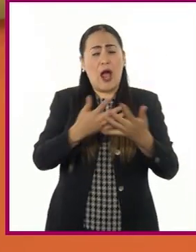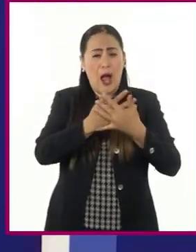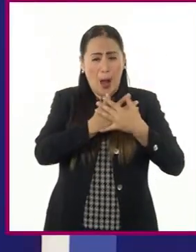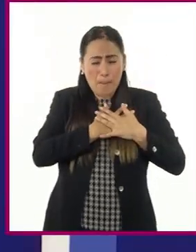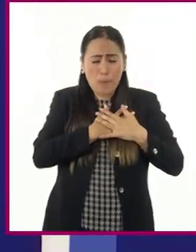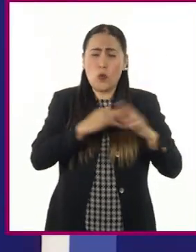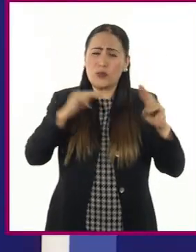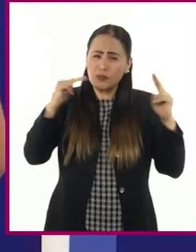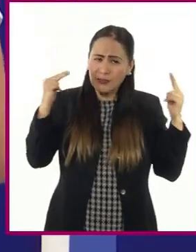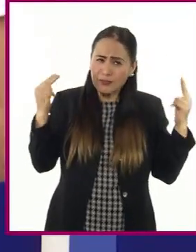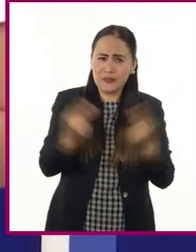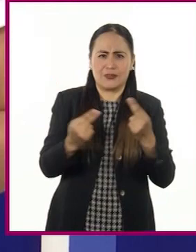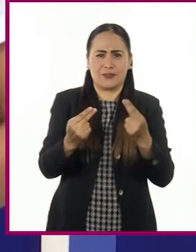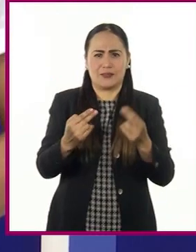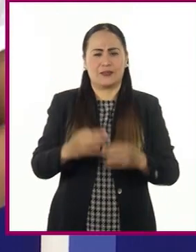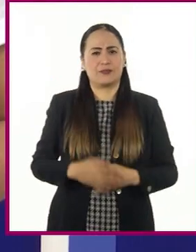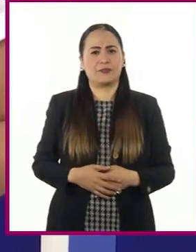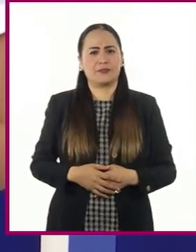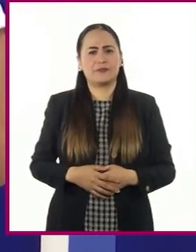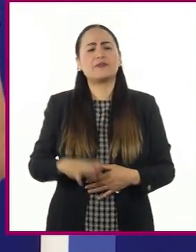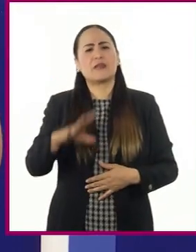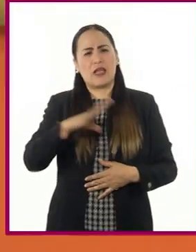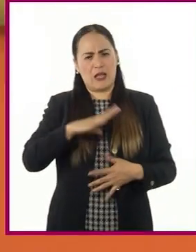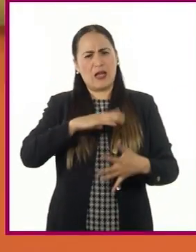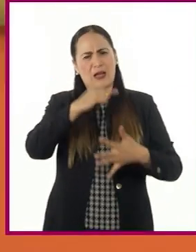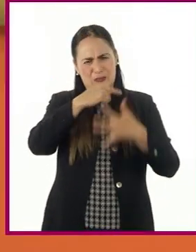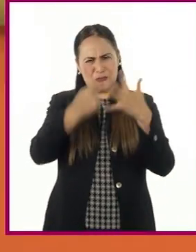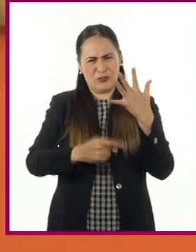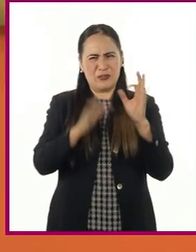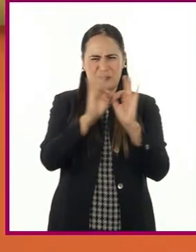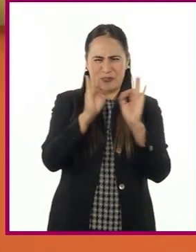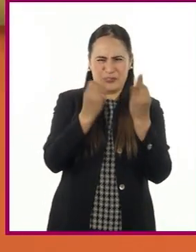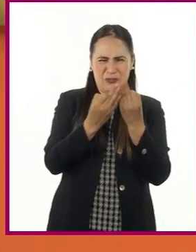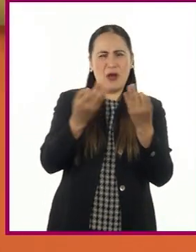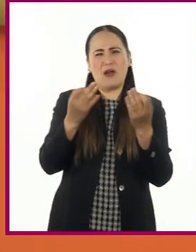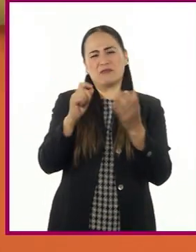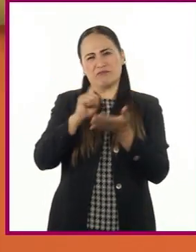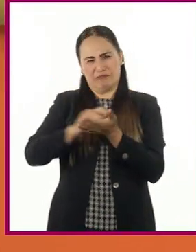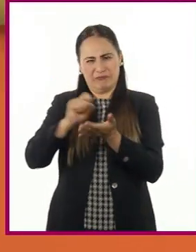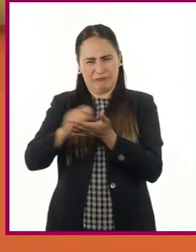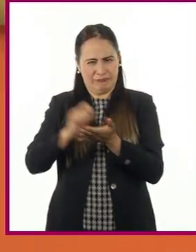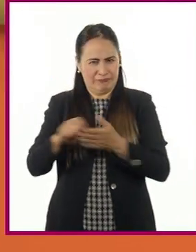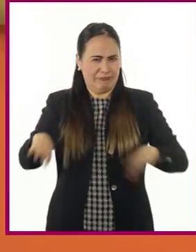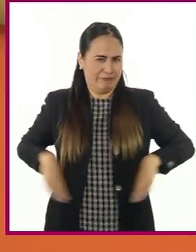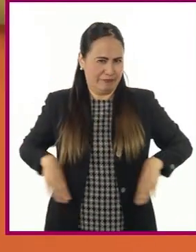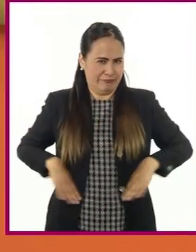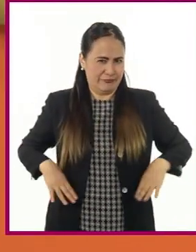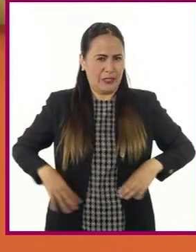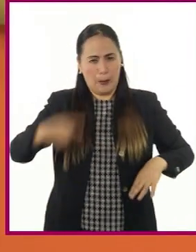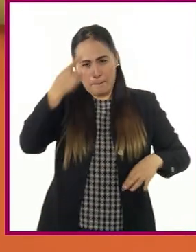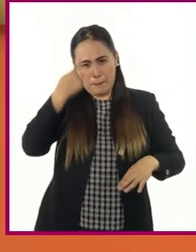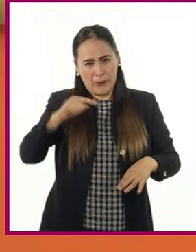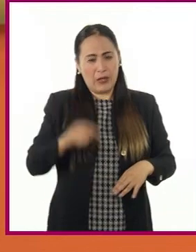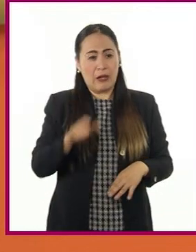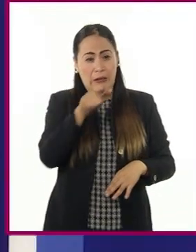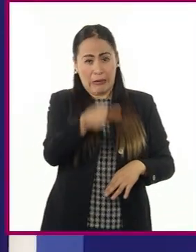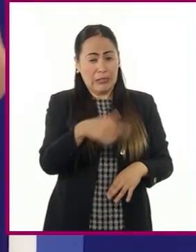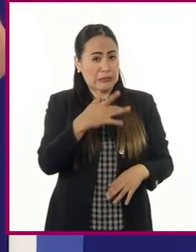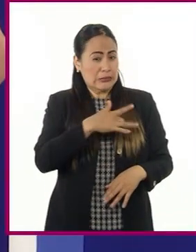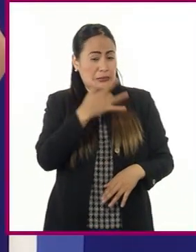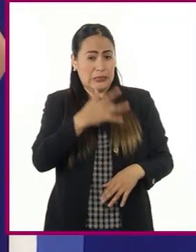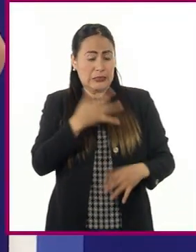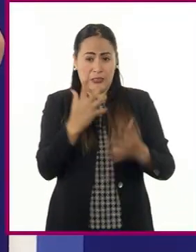imprescindible. Contiene varias figuras retóricas para resaltar las cualidades de su propio